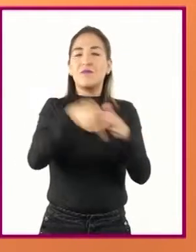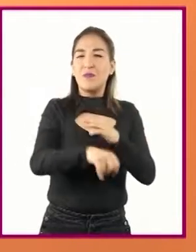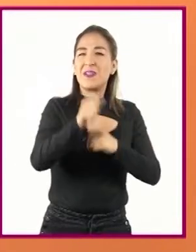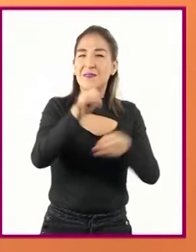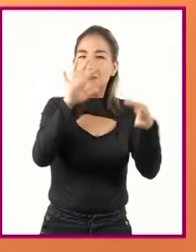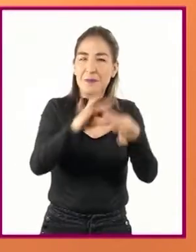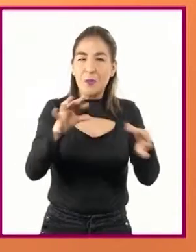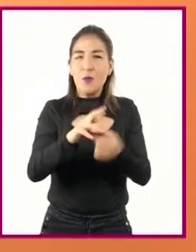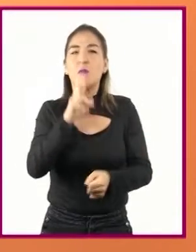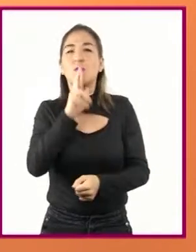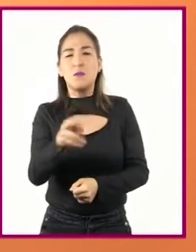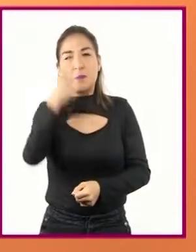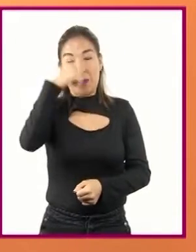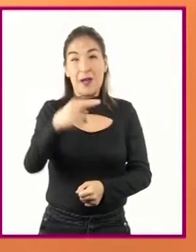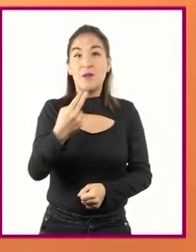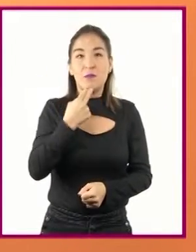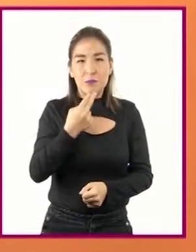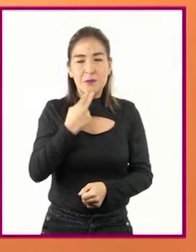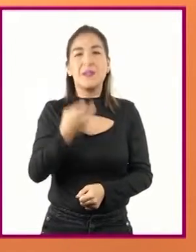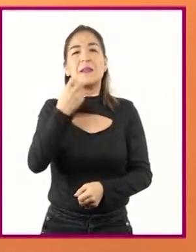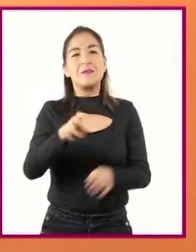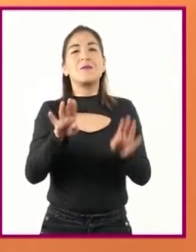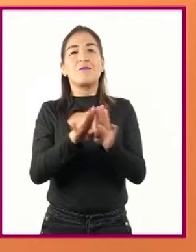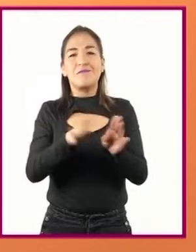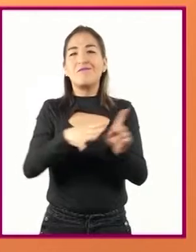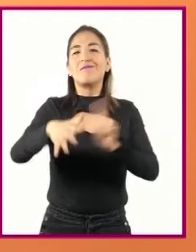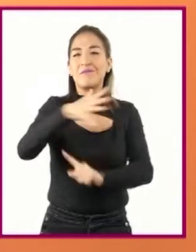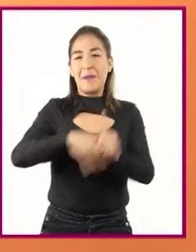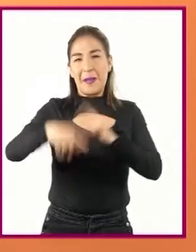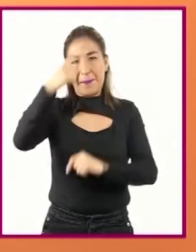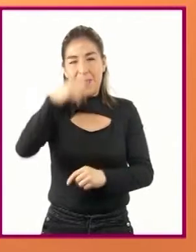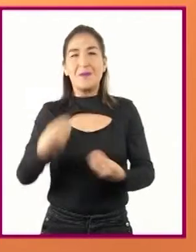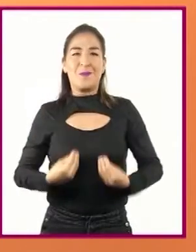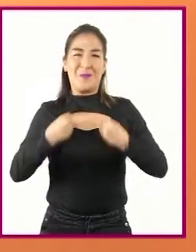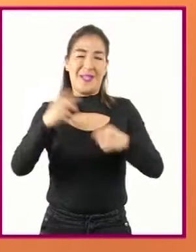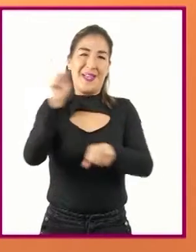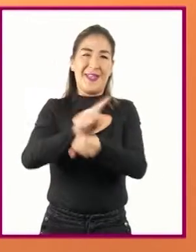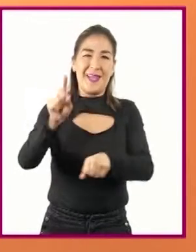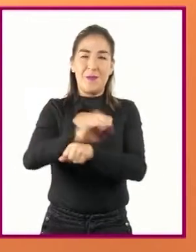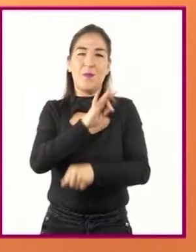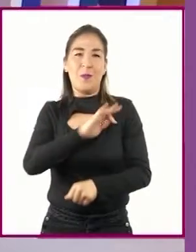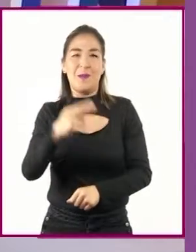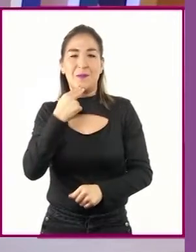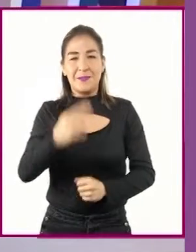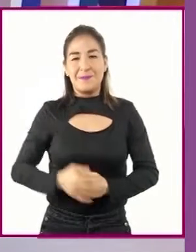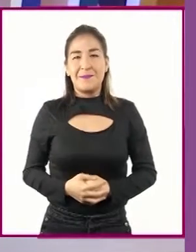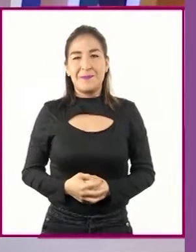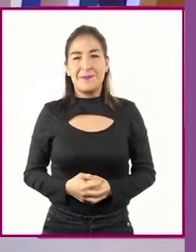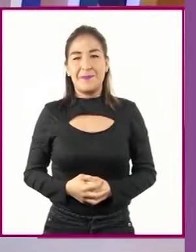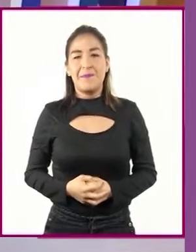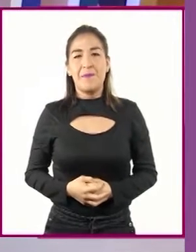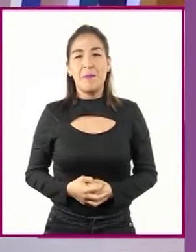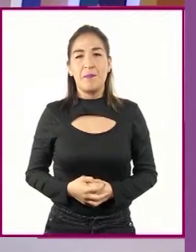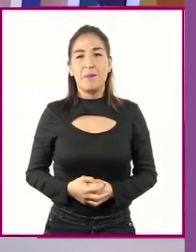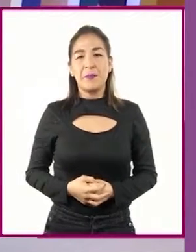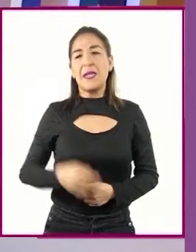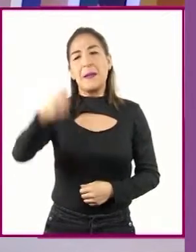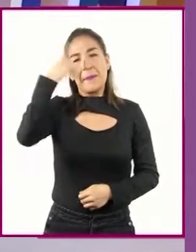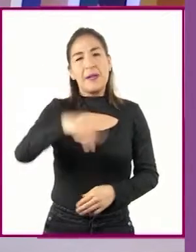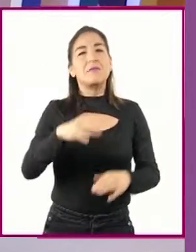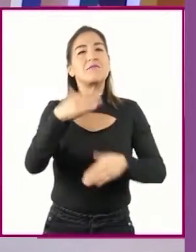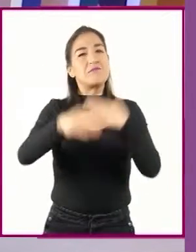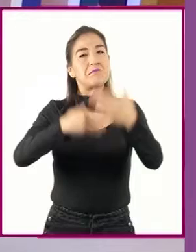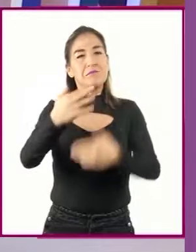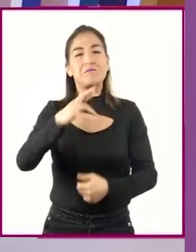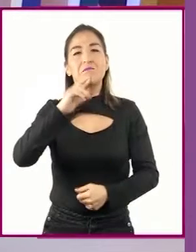uso de los mismos y resolveremos situaciones que podemos ubicar en nuestra vida cotidiana. Para lograr un mejor